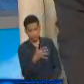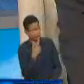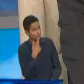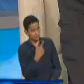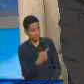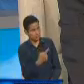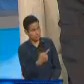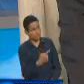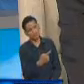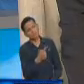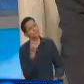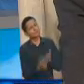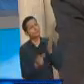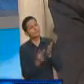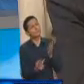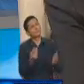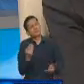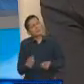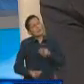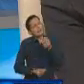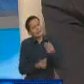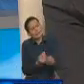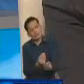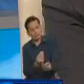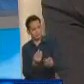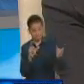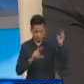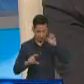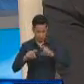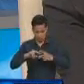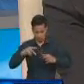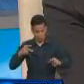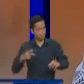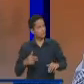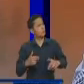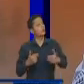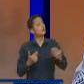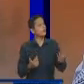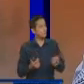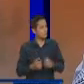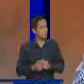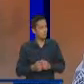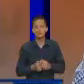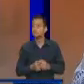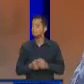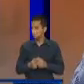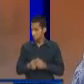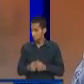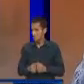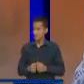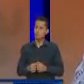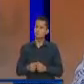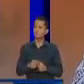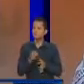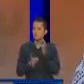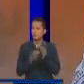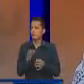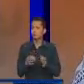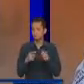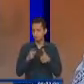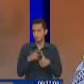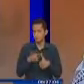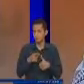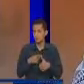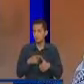es, ¿qué tipo de comprobación científica hay para eso? Hay algunos estudios que muestran que en realidad, primero, la